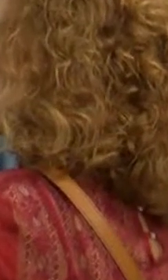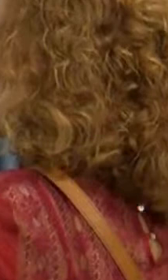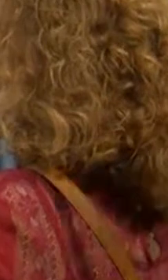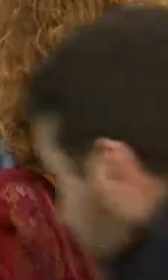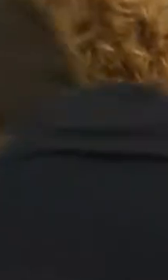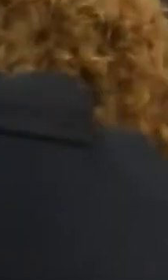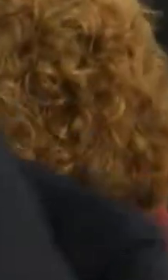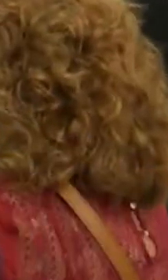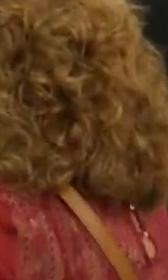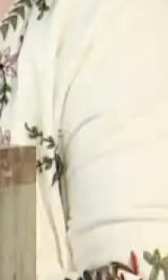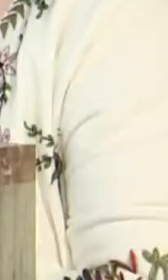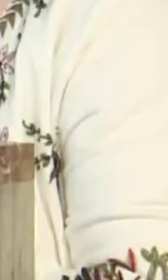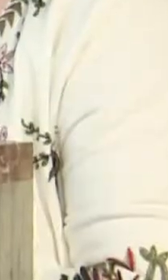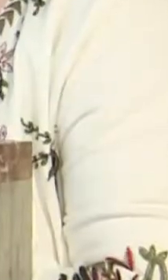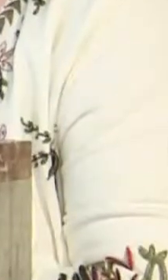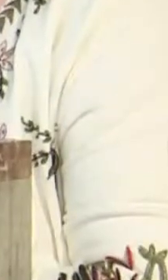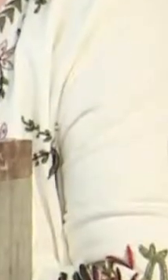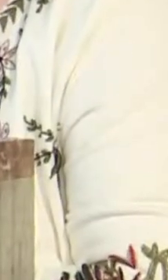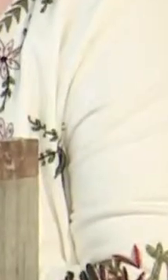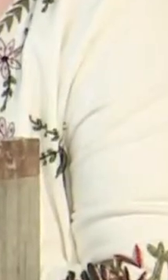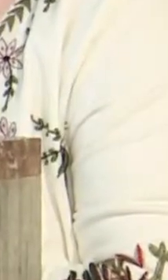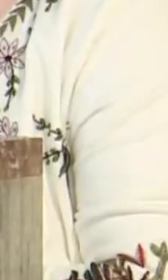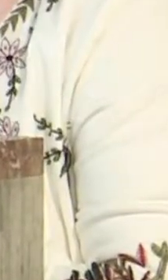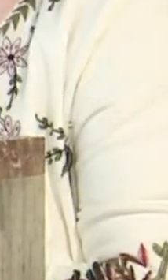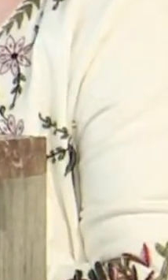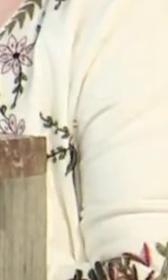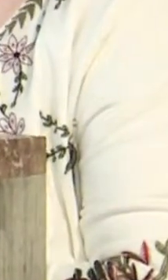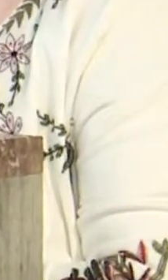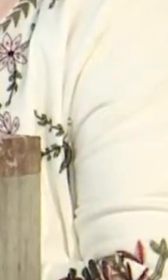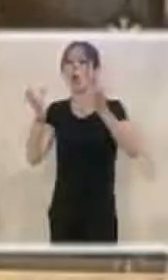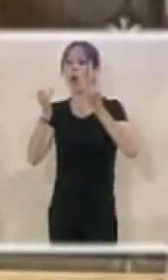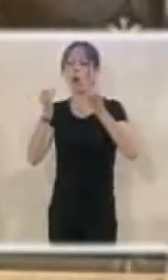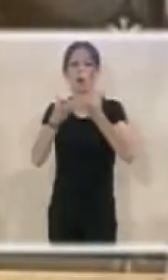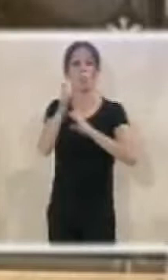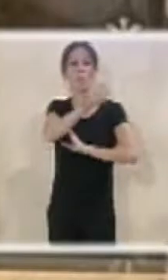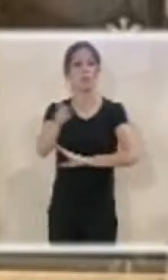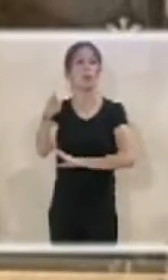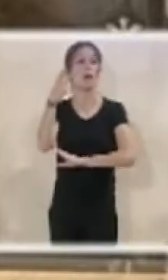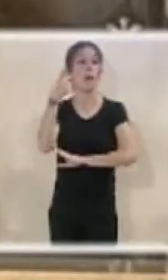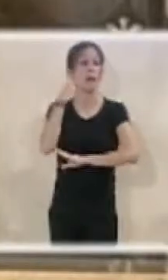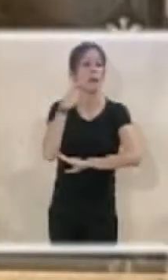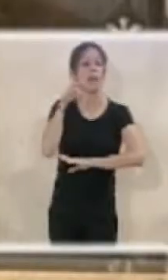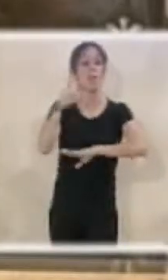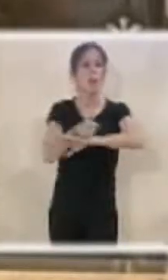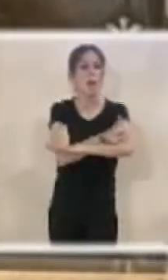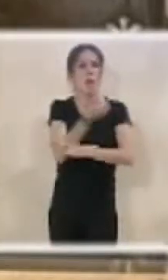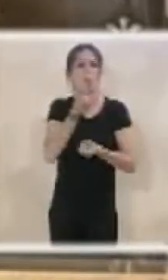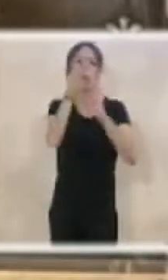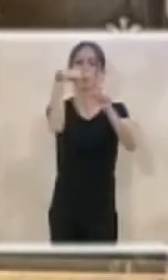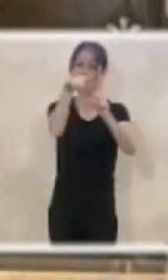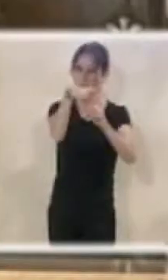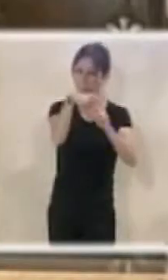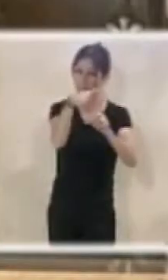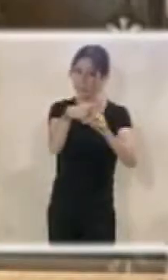el remanente de casi 11 millones de euros. Quiero trasladarle al ciudadano un mensaje, al almeriense un mensaje positivo. El